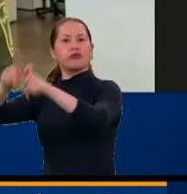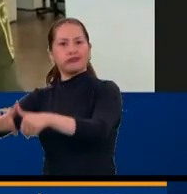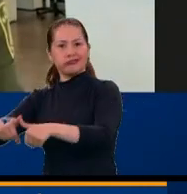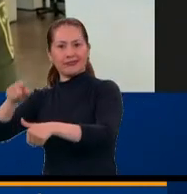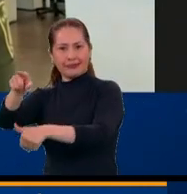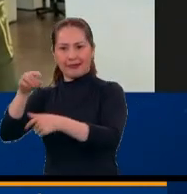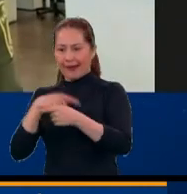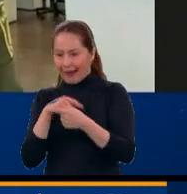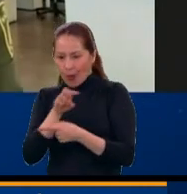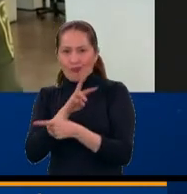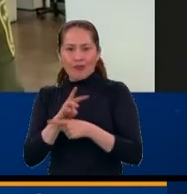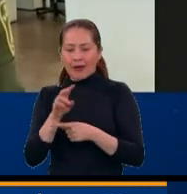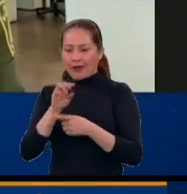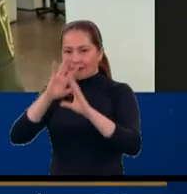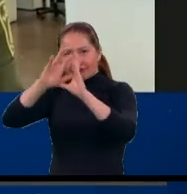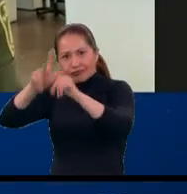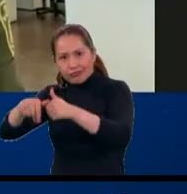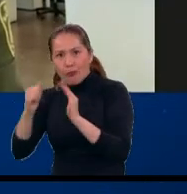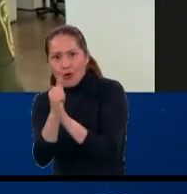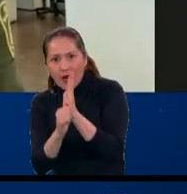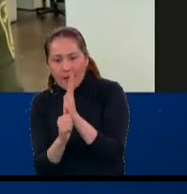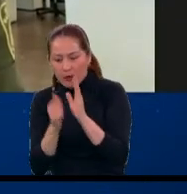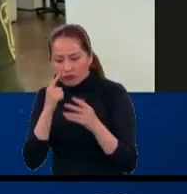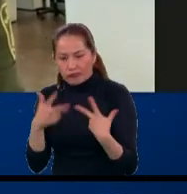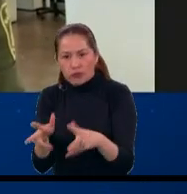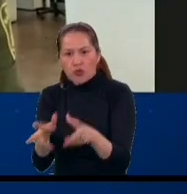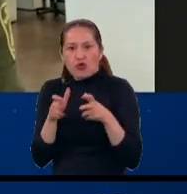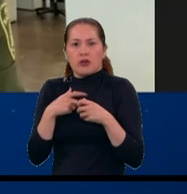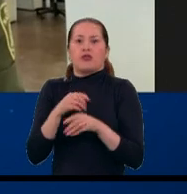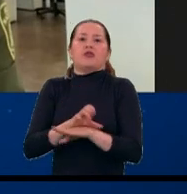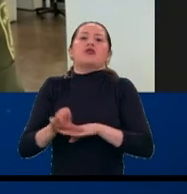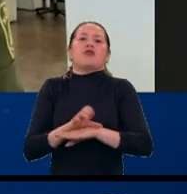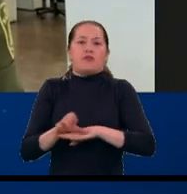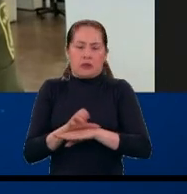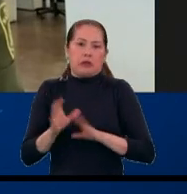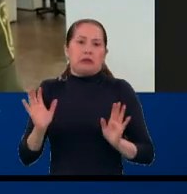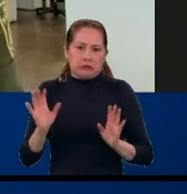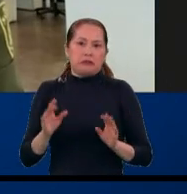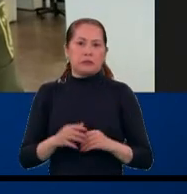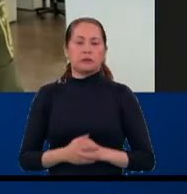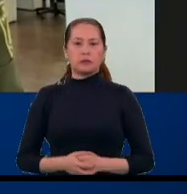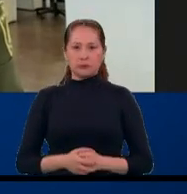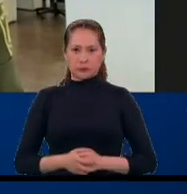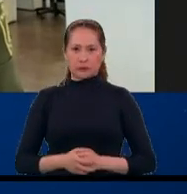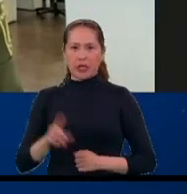materializar ataques informáticos, digamos, tan complejos como lo que corresponde al ransomware.